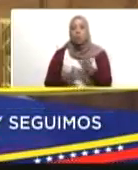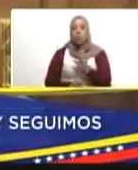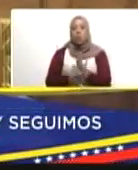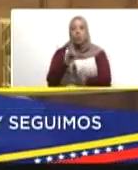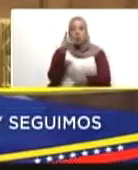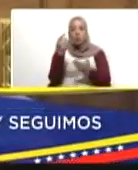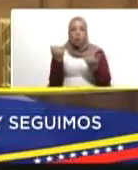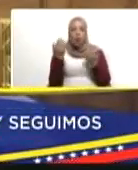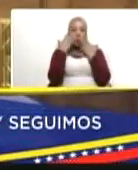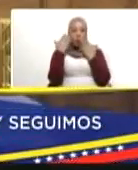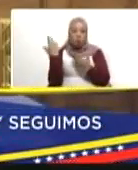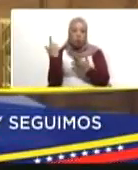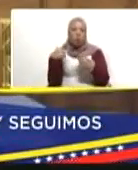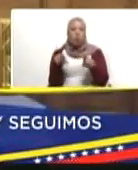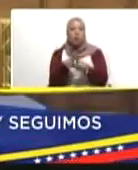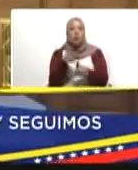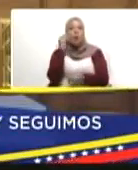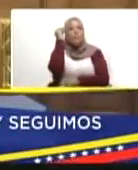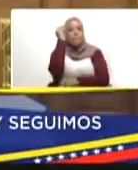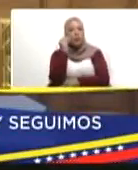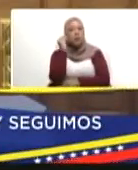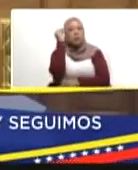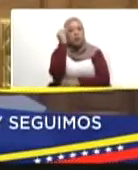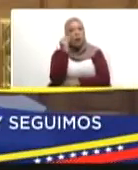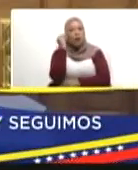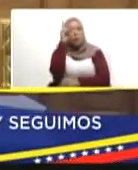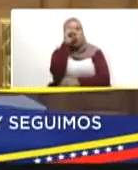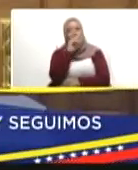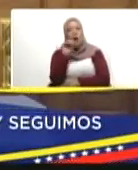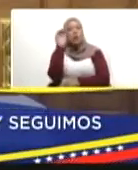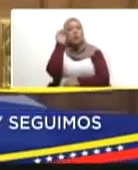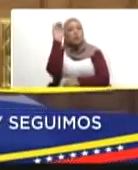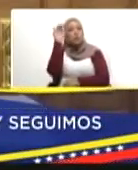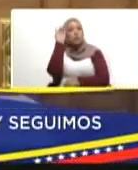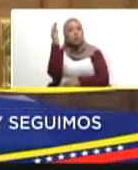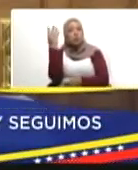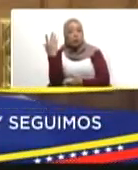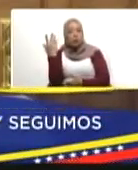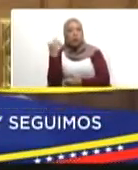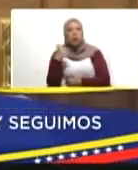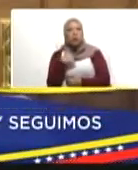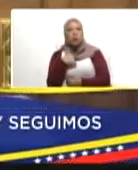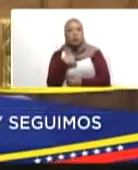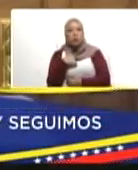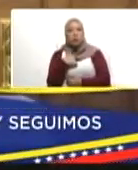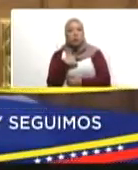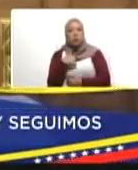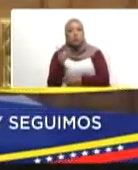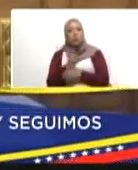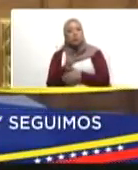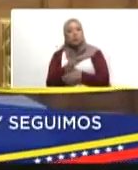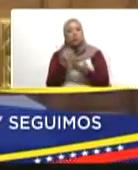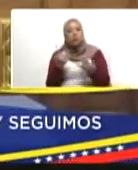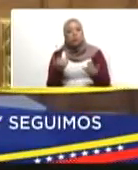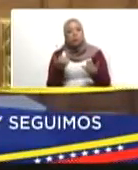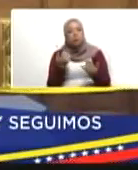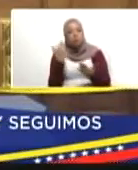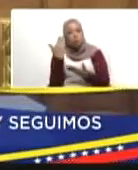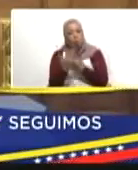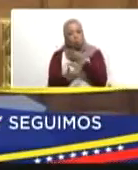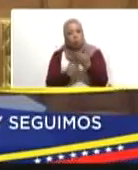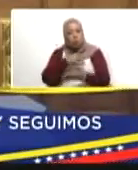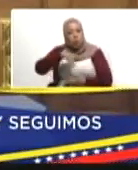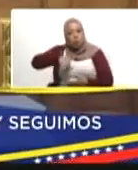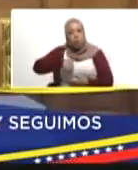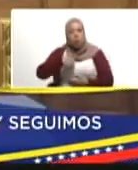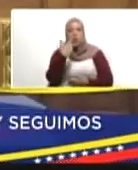video y yo pensando los años futuros lanzo en lo inmediato una fórmula para todo nuestro